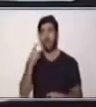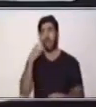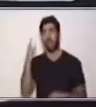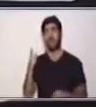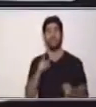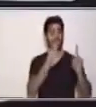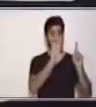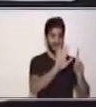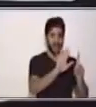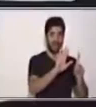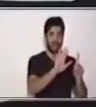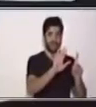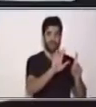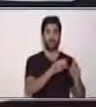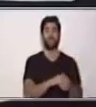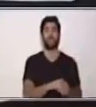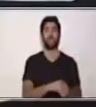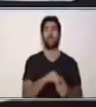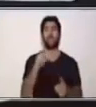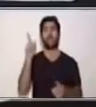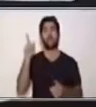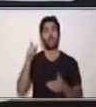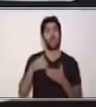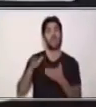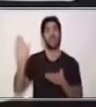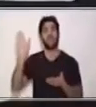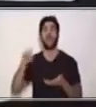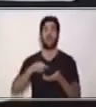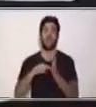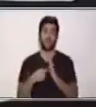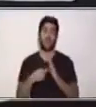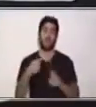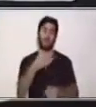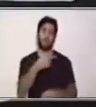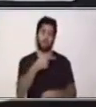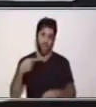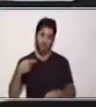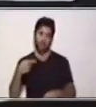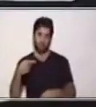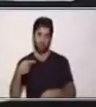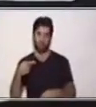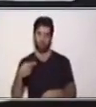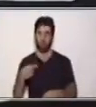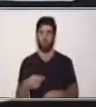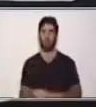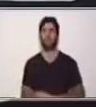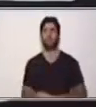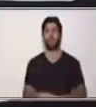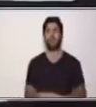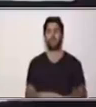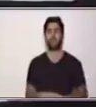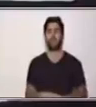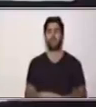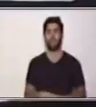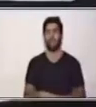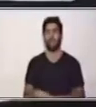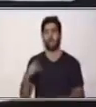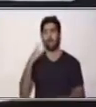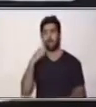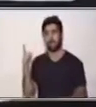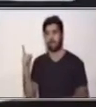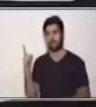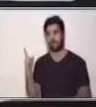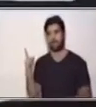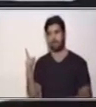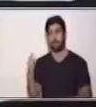6 pájaros. Luego se van. ¿Qué significa esto? Obviamente, esa es una resta, ¿verdad?